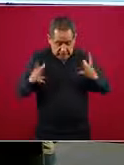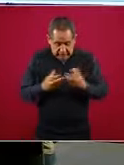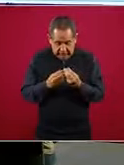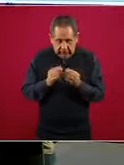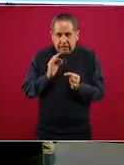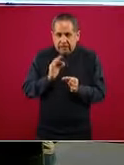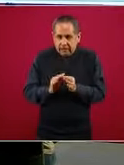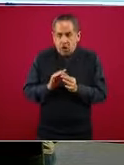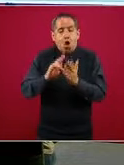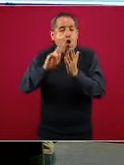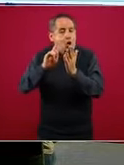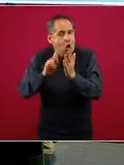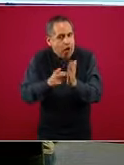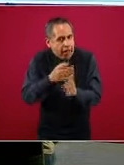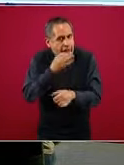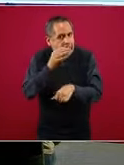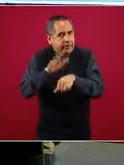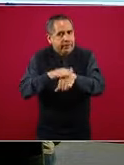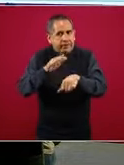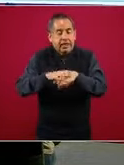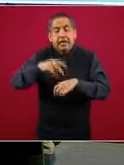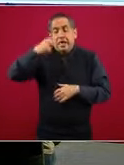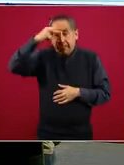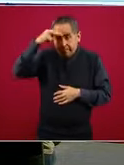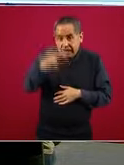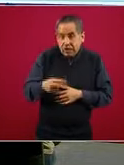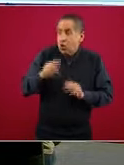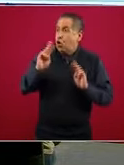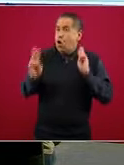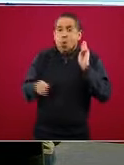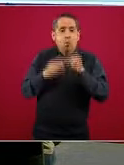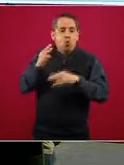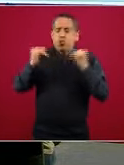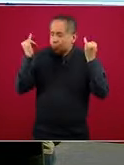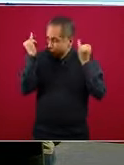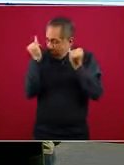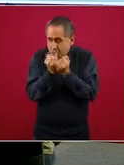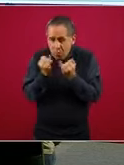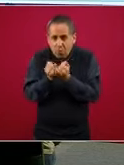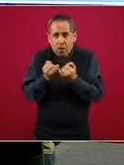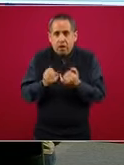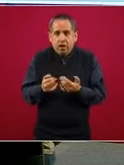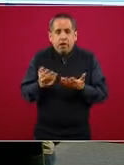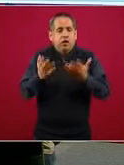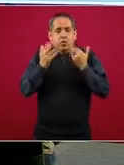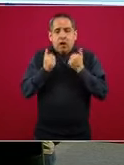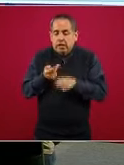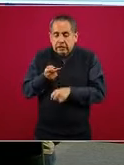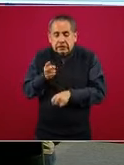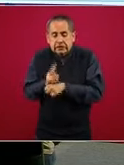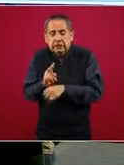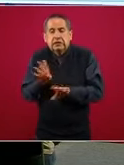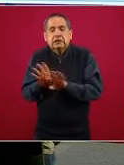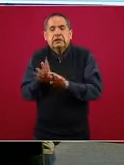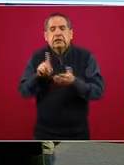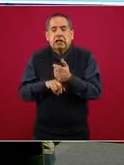Y vuelvo a dejar en claro, en México y en el mundo entero no se vigila absolutamente todas las